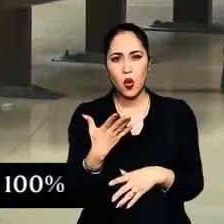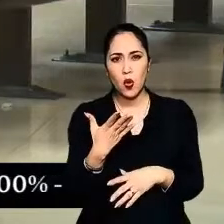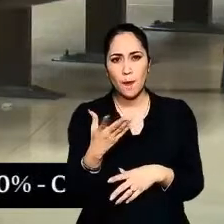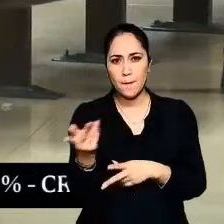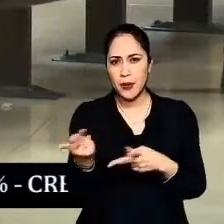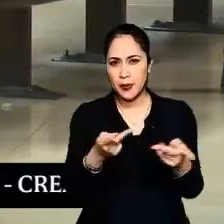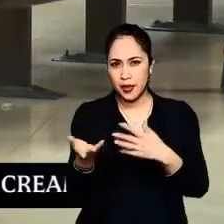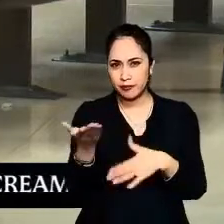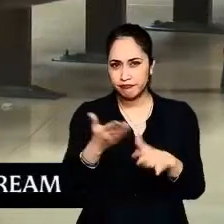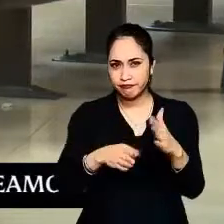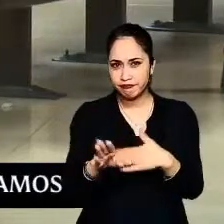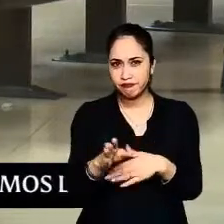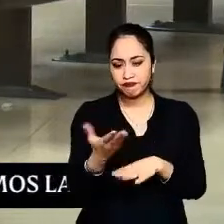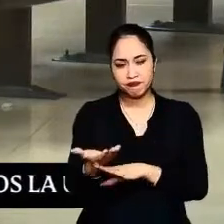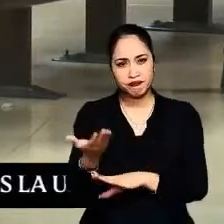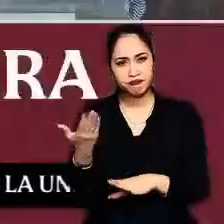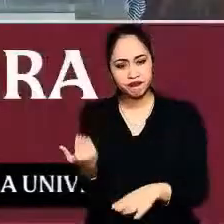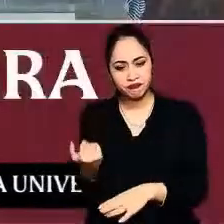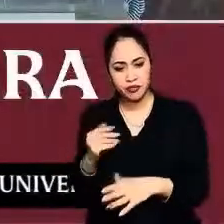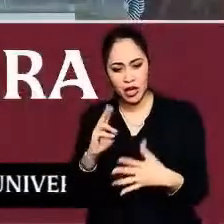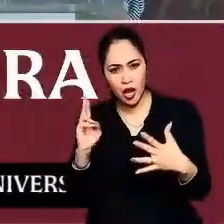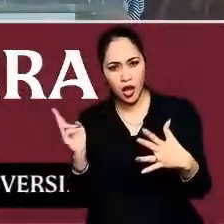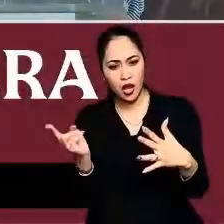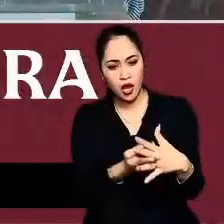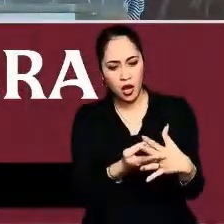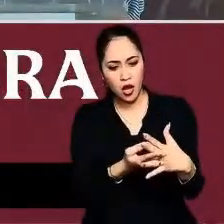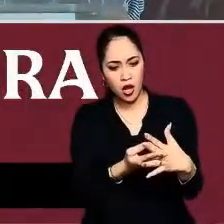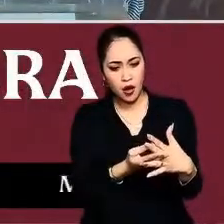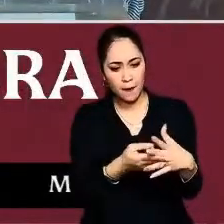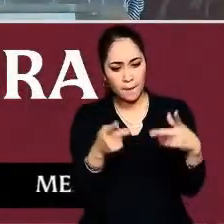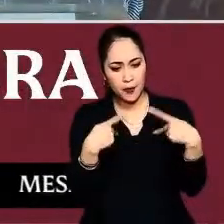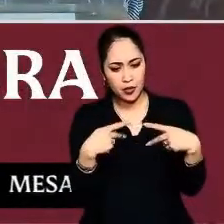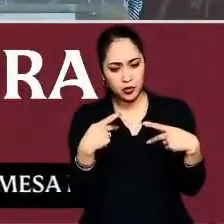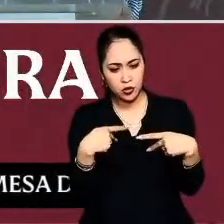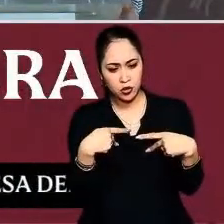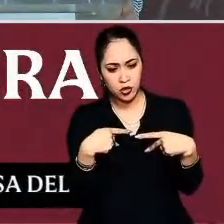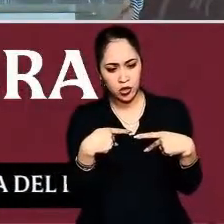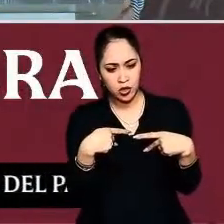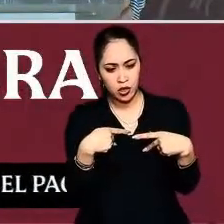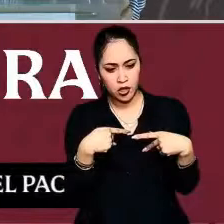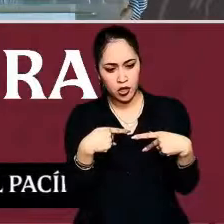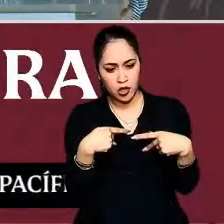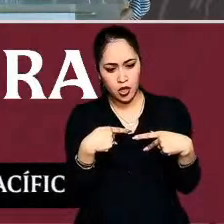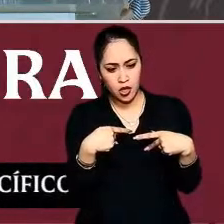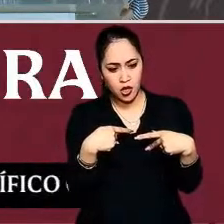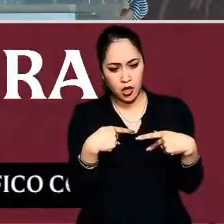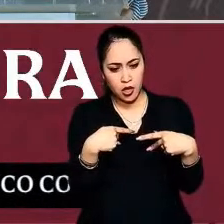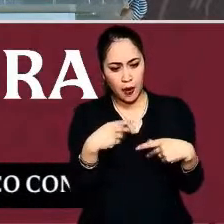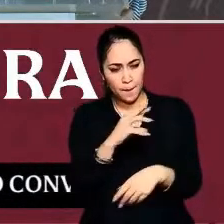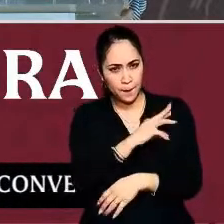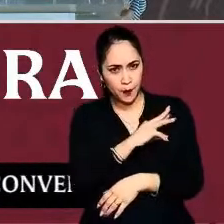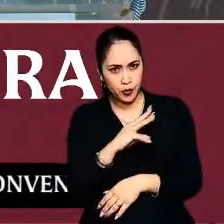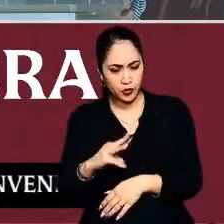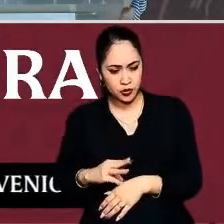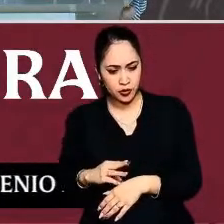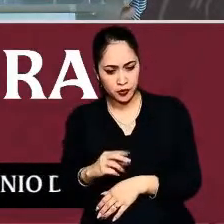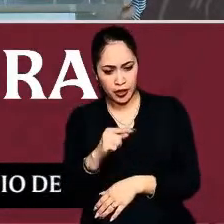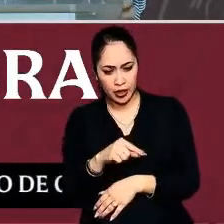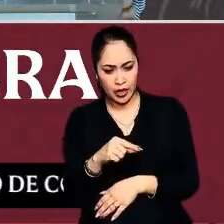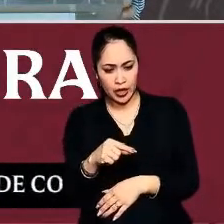feminicidio supuestamente a manos de un hombre que pertenecía a una institución municipal de la